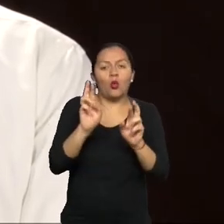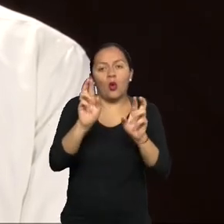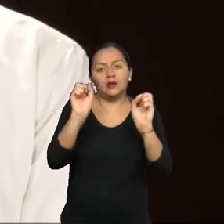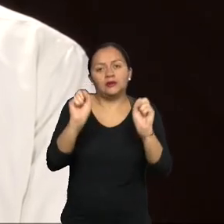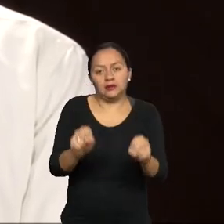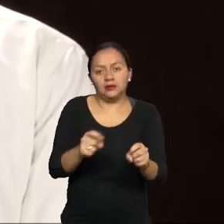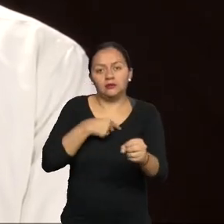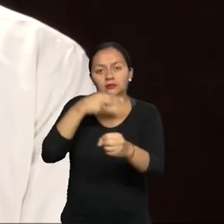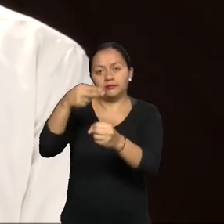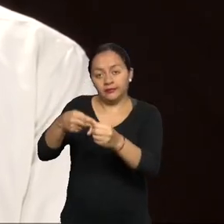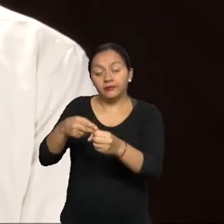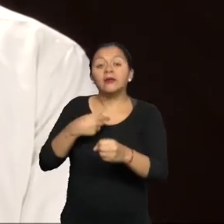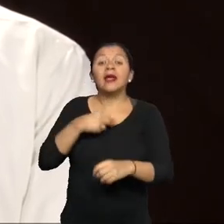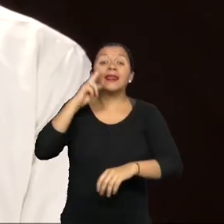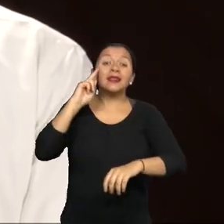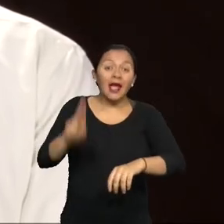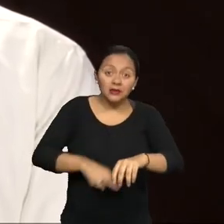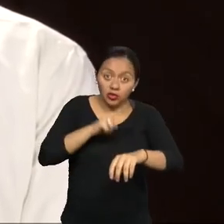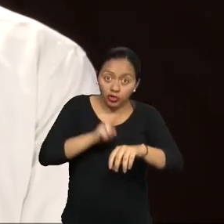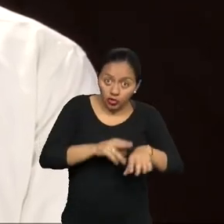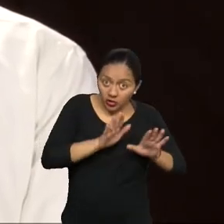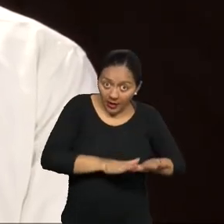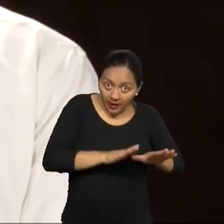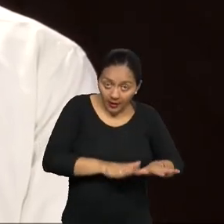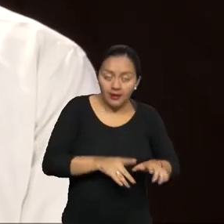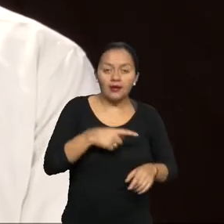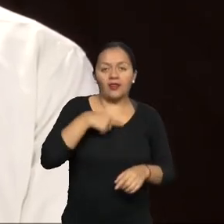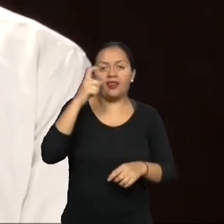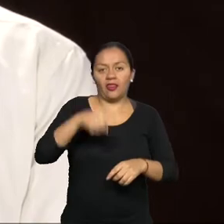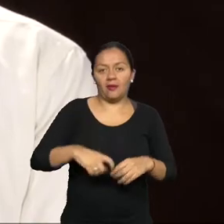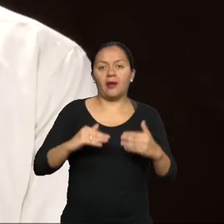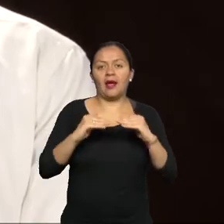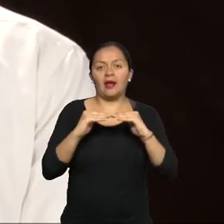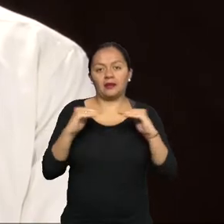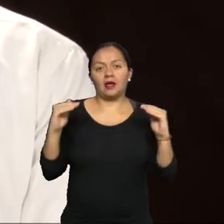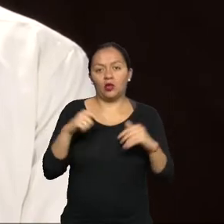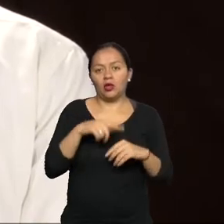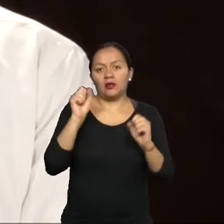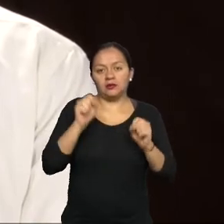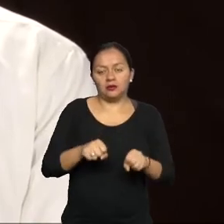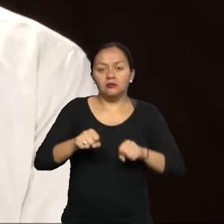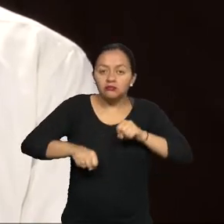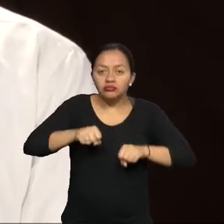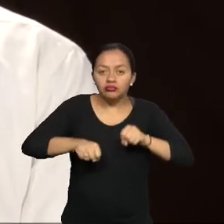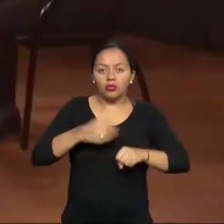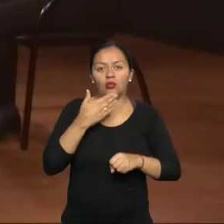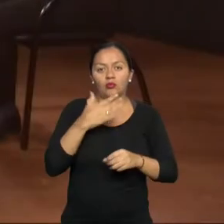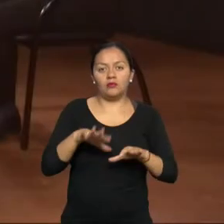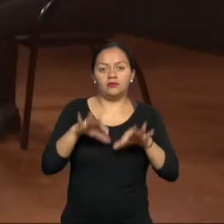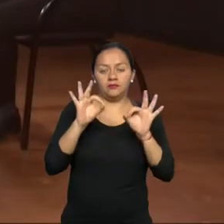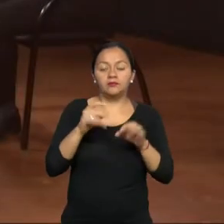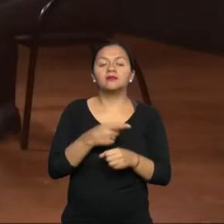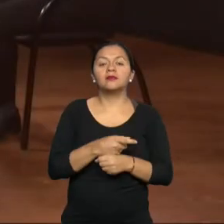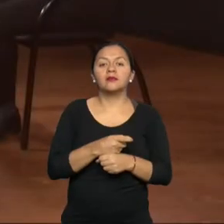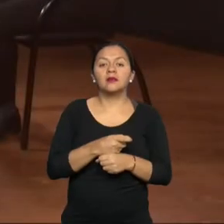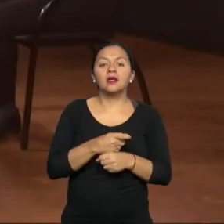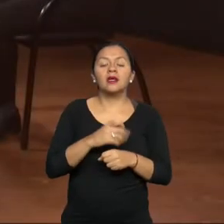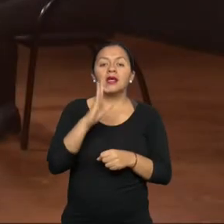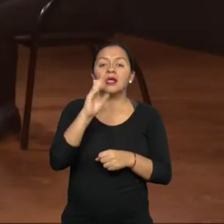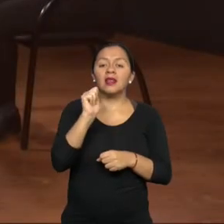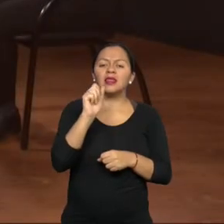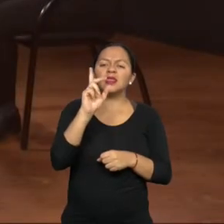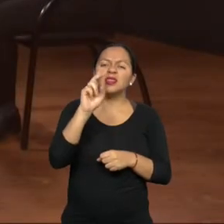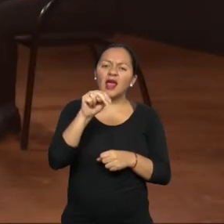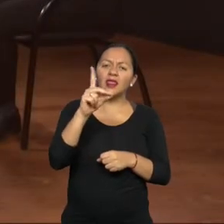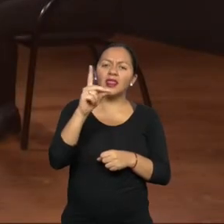estamos luchando porque en los torneos se incluye y se cree una categoría de tándem. Pero estamos en esa lucha. ¿Pero la tándem sería la paralela o la que va